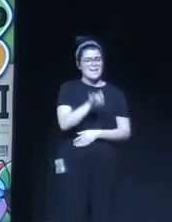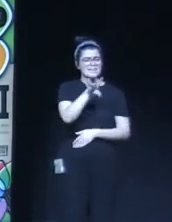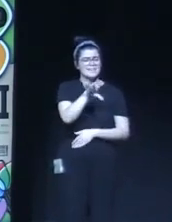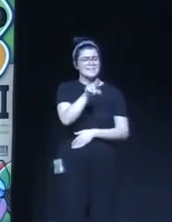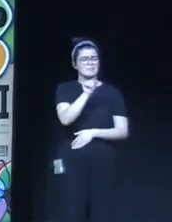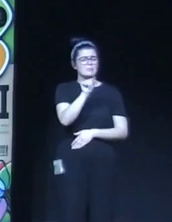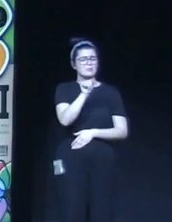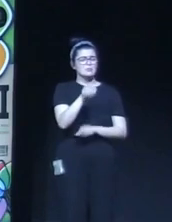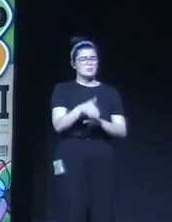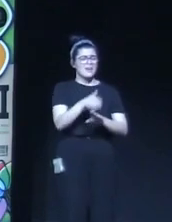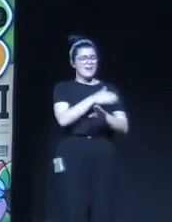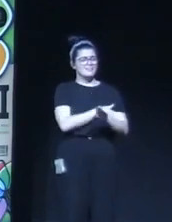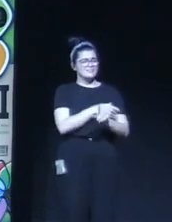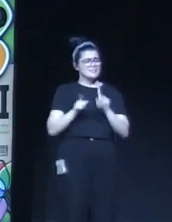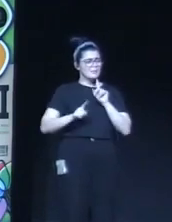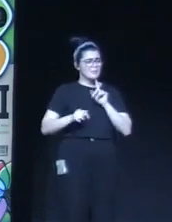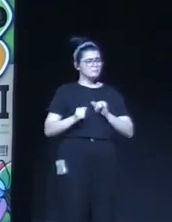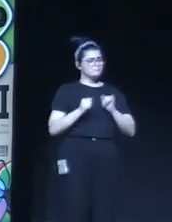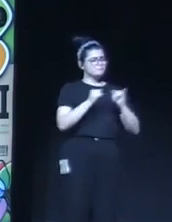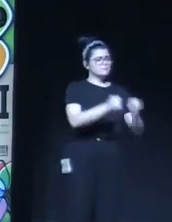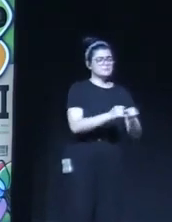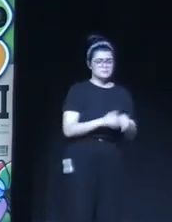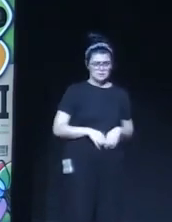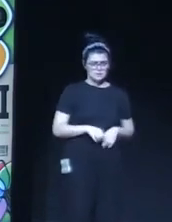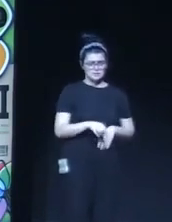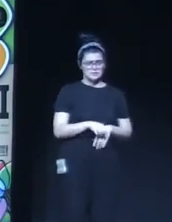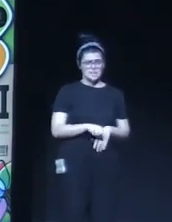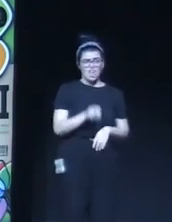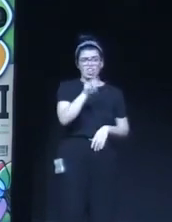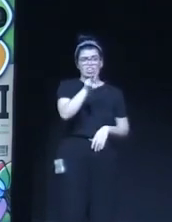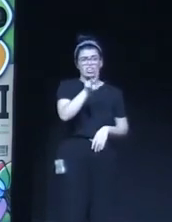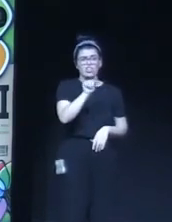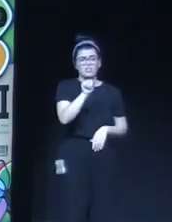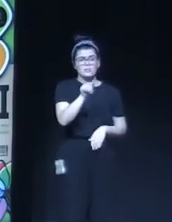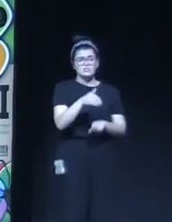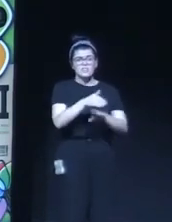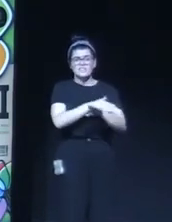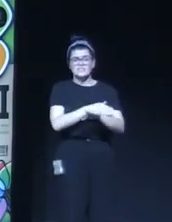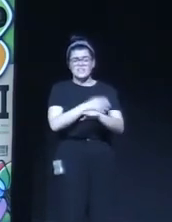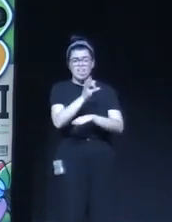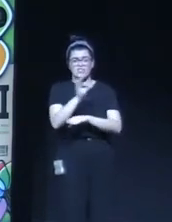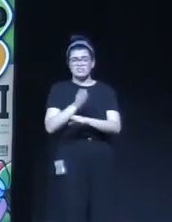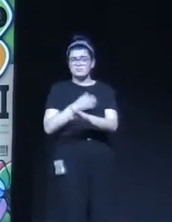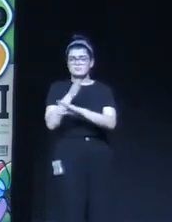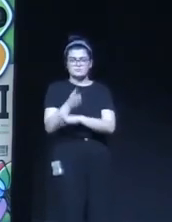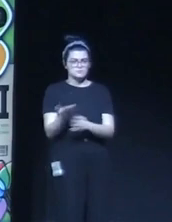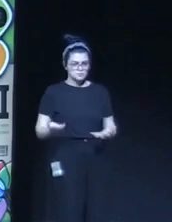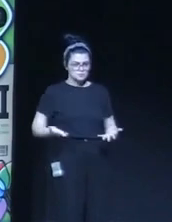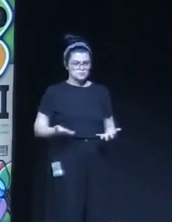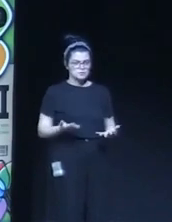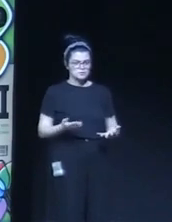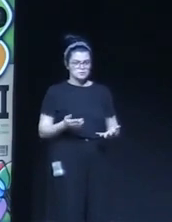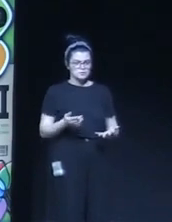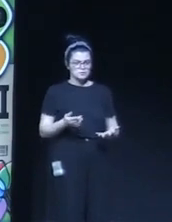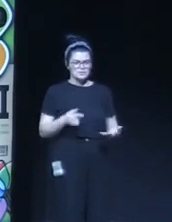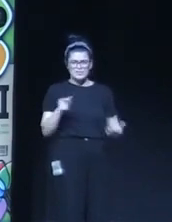Bilbao, para llegar 12 minutos antes a Donosti, pero ¿a quién se le ocurre? ¿Qué debate humano estamos haciendo? Es